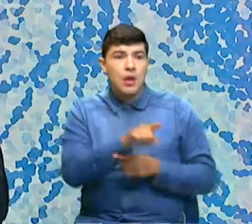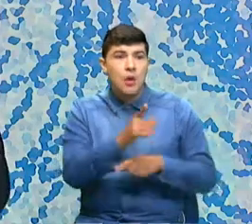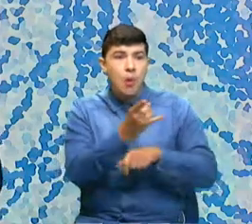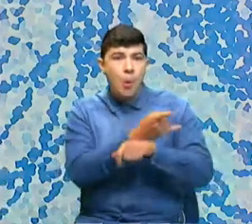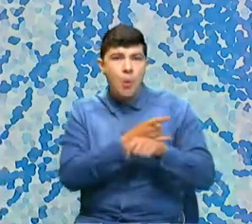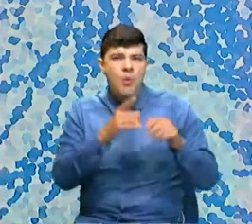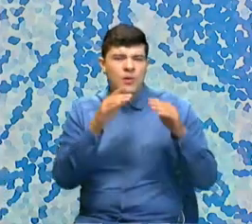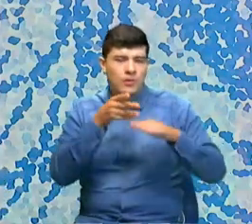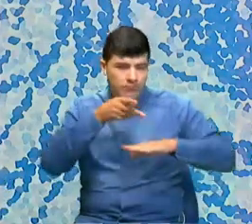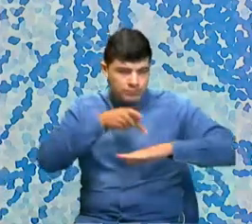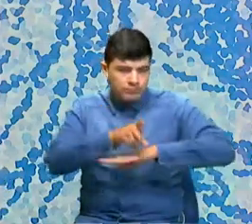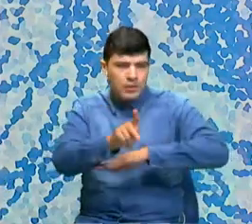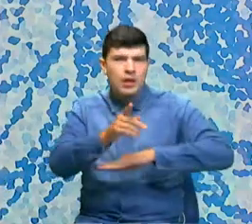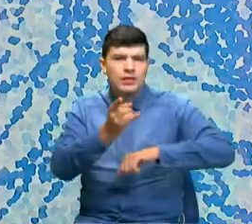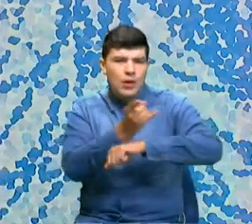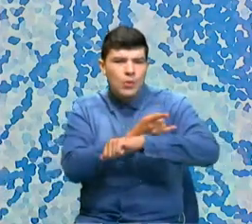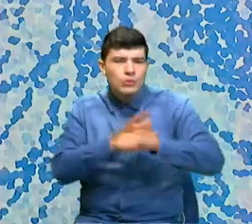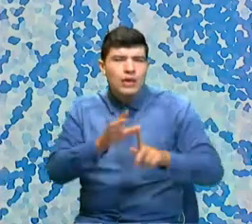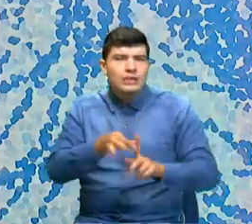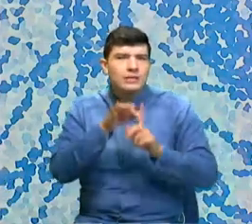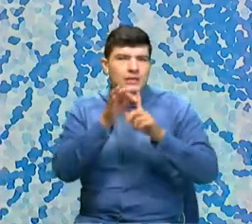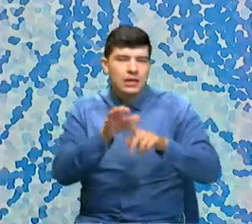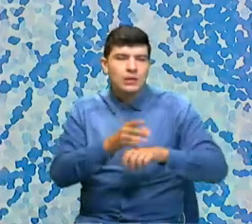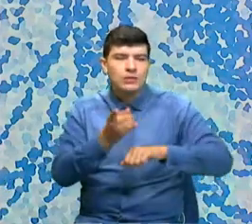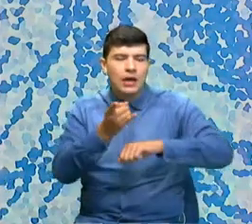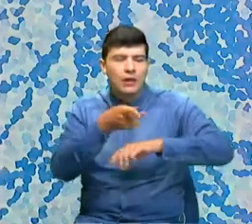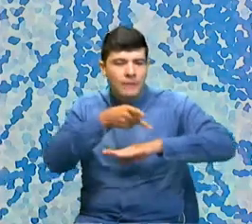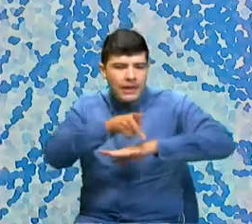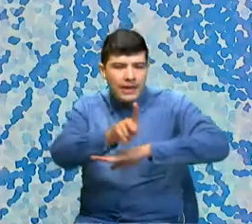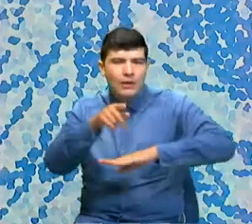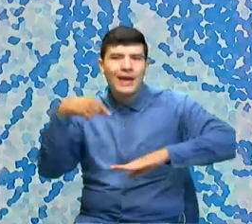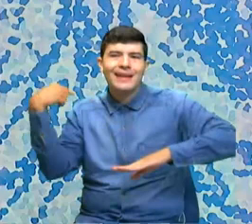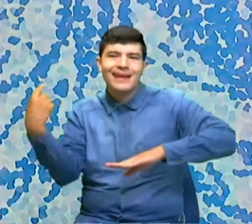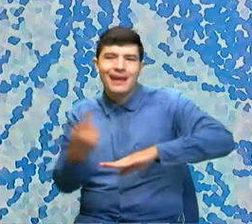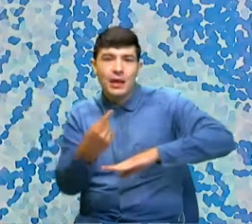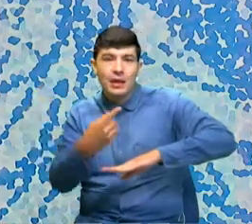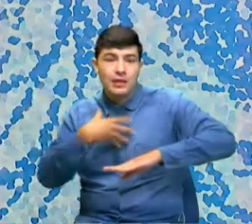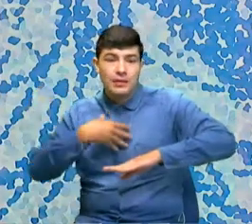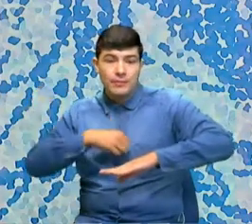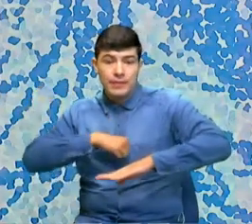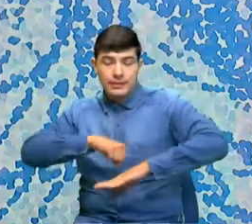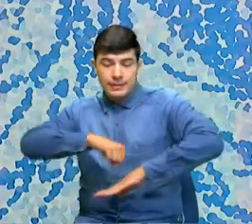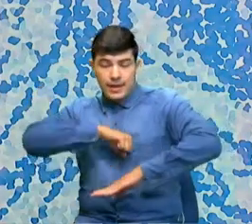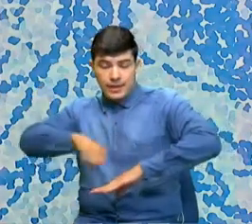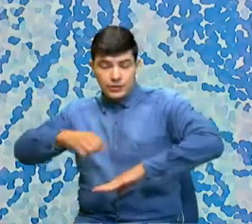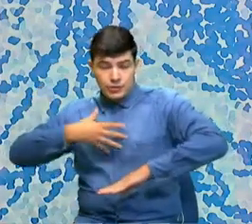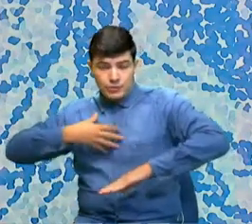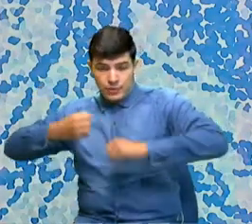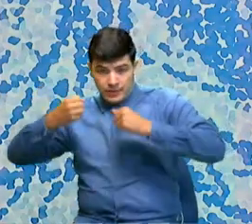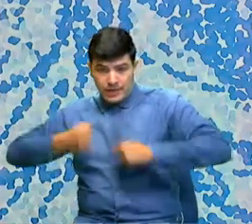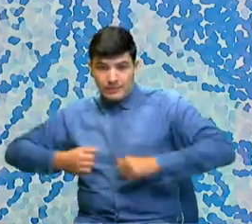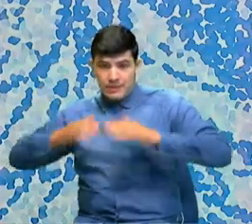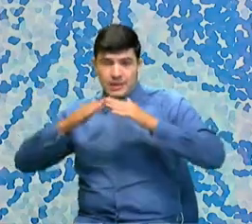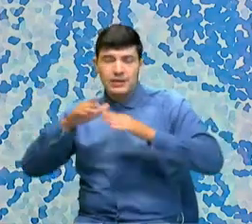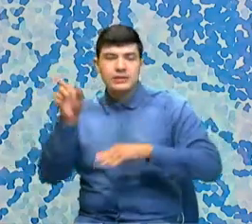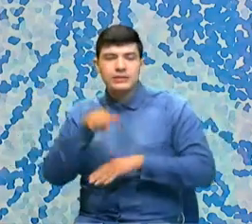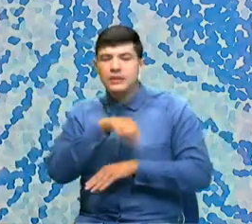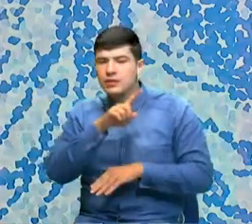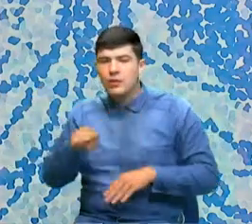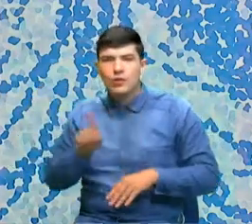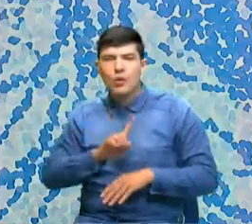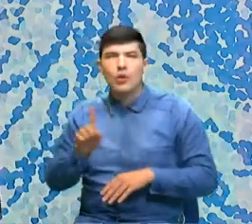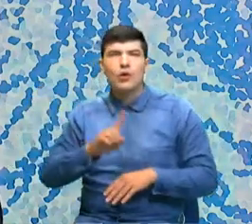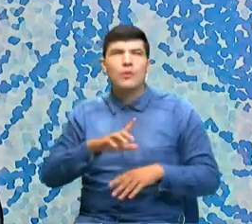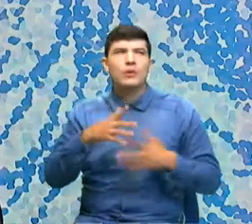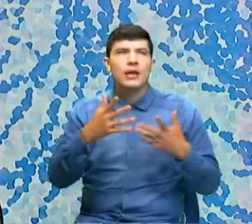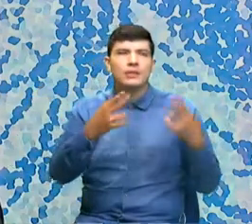es un bien común. El derecho no lo tiene el propietario, sino es una facultad o